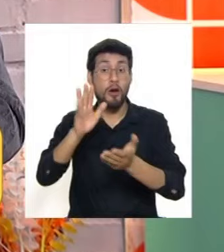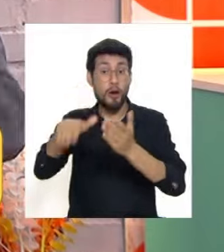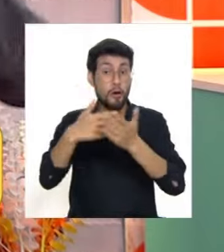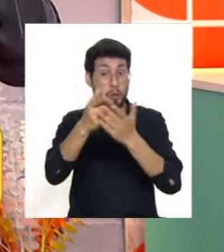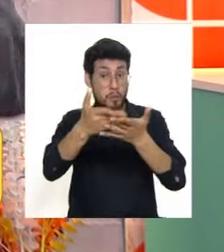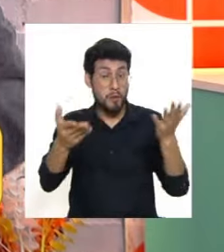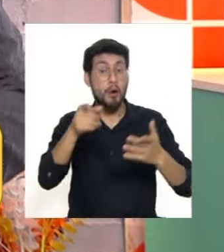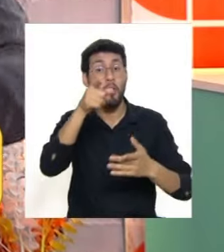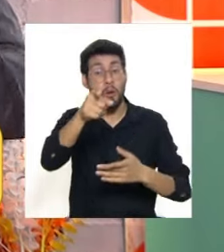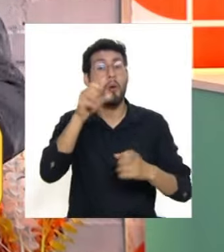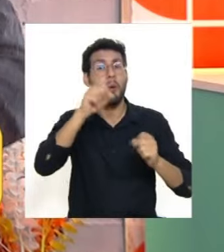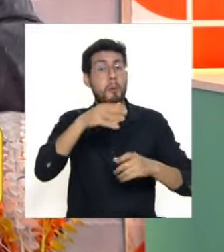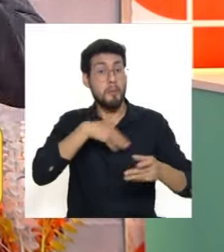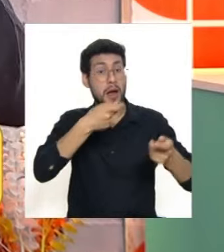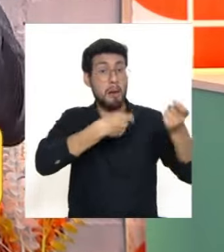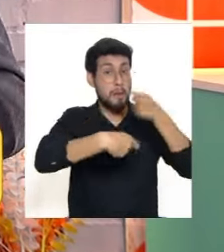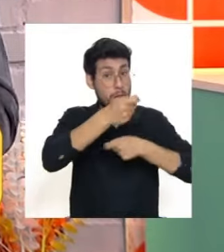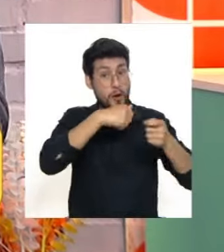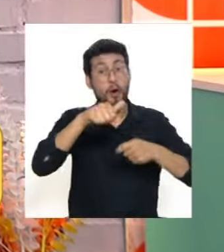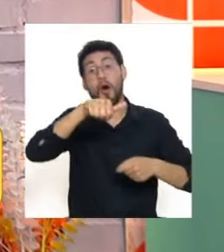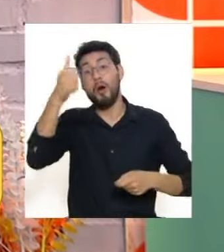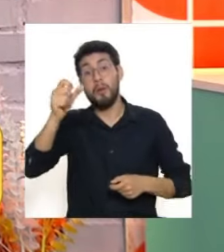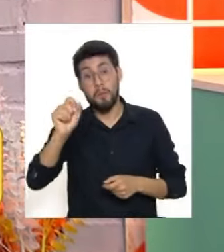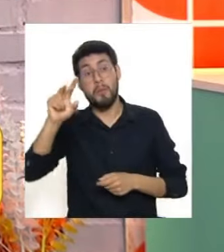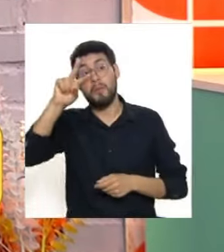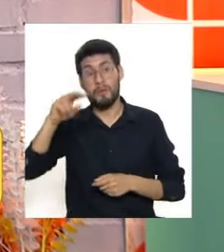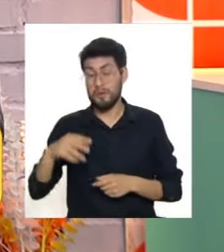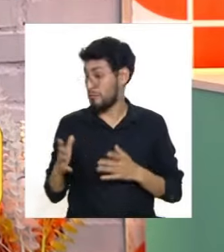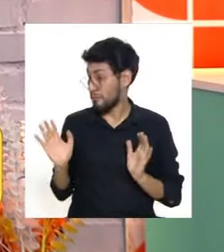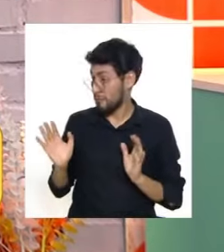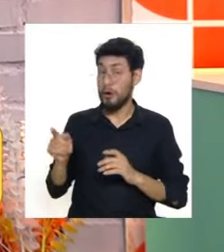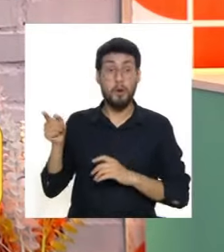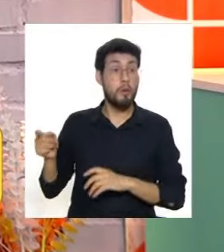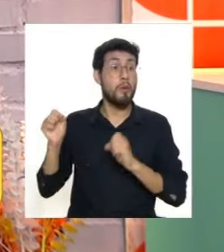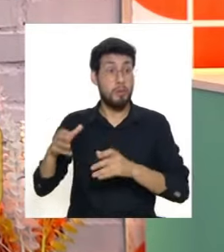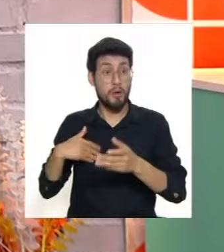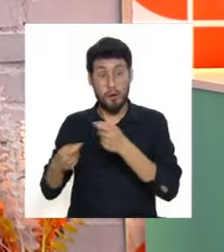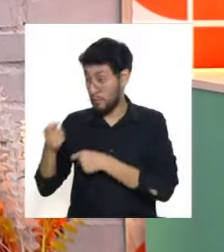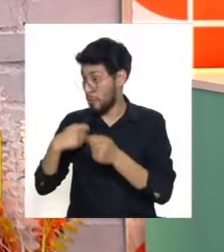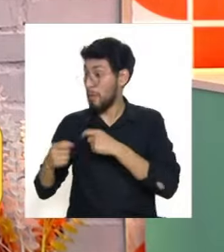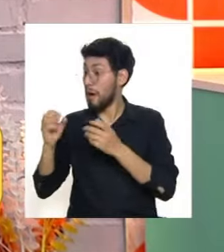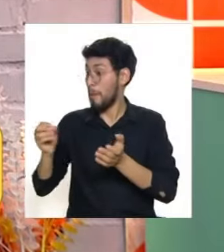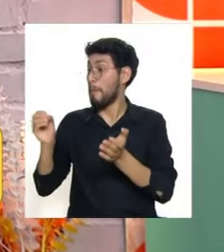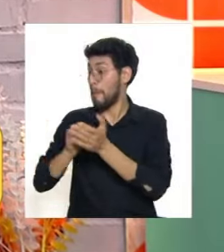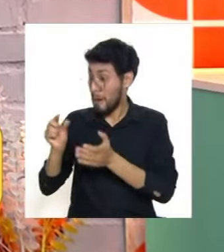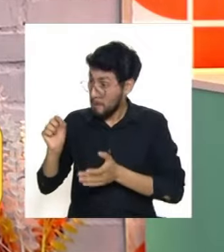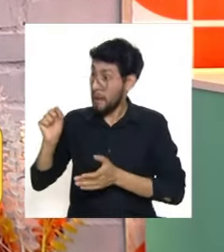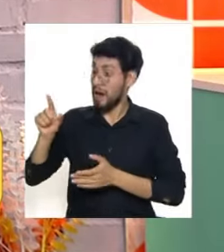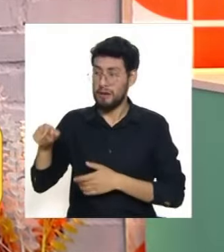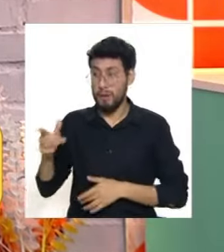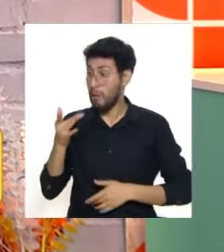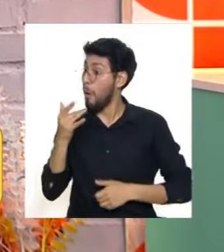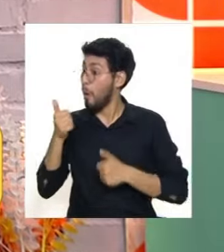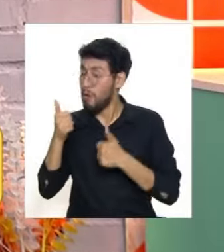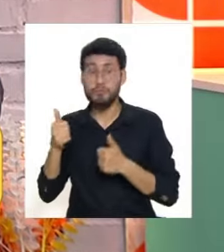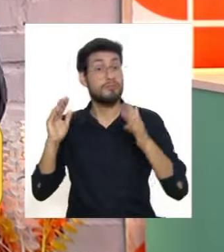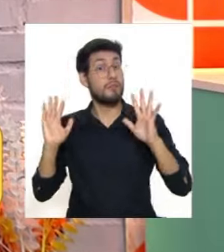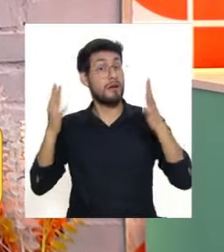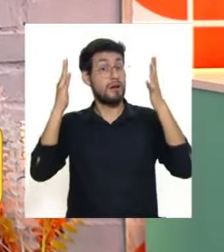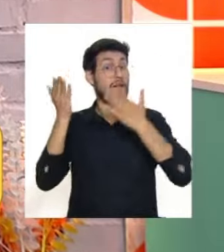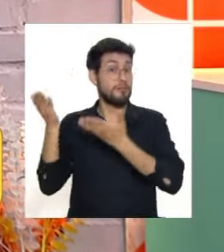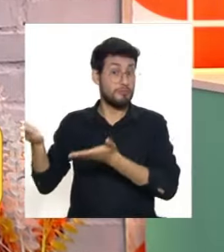todos estos productos y tú los puedes vender a otro precio, porque esto lo puedes vender a muchísimo más, Charito. Una delicia. Sí. Pido un